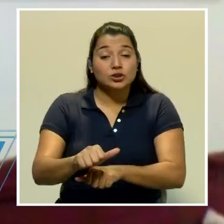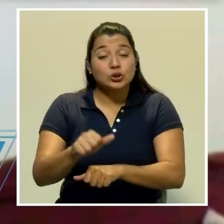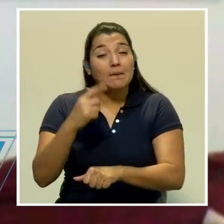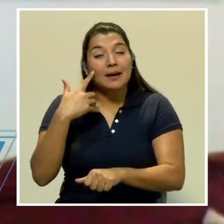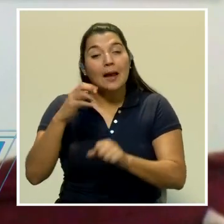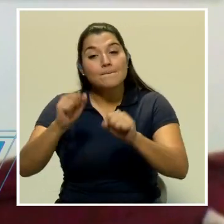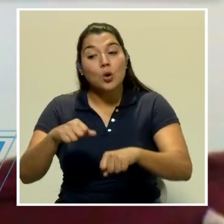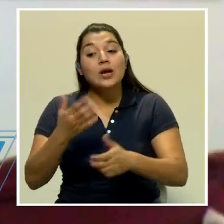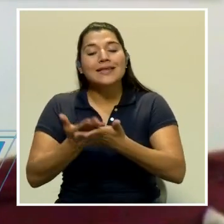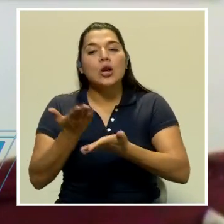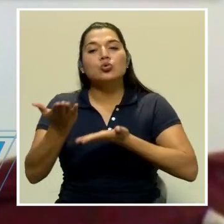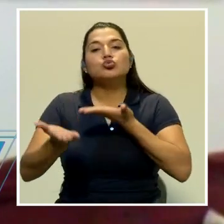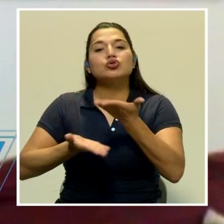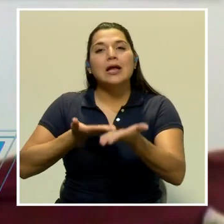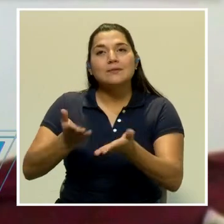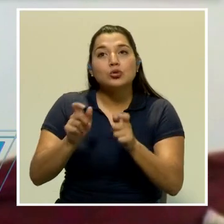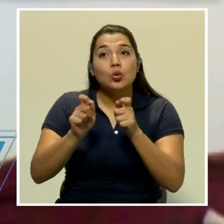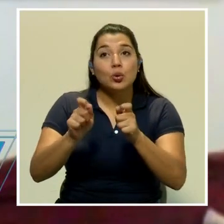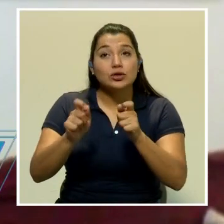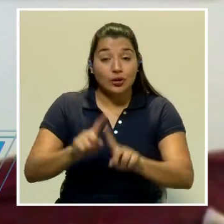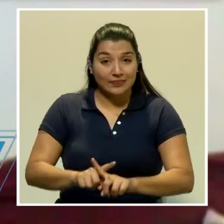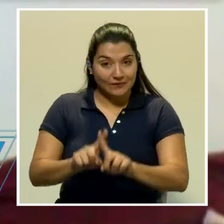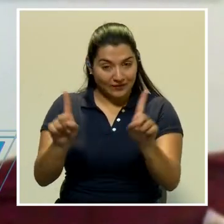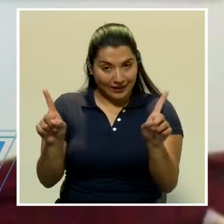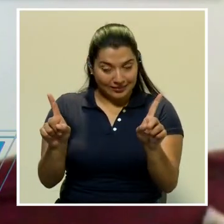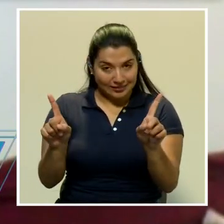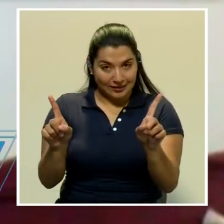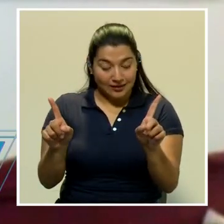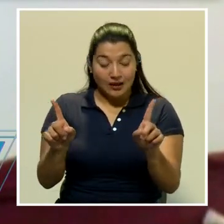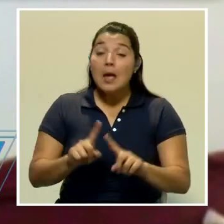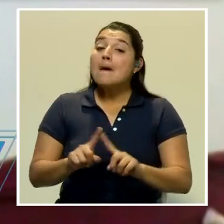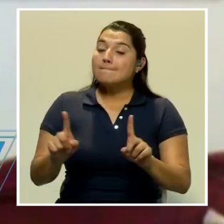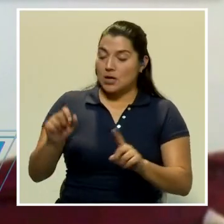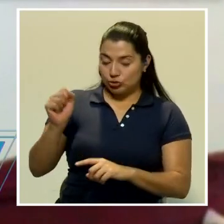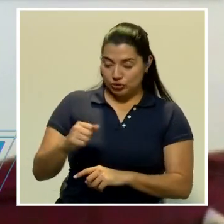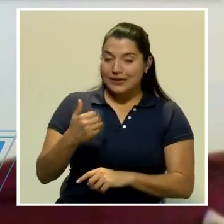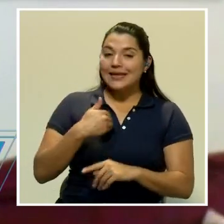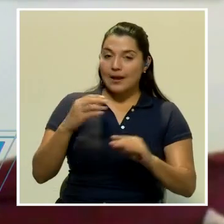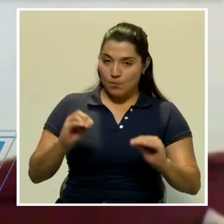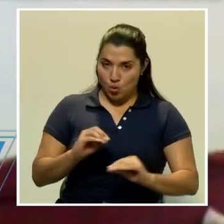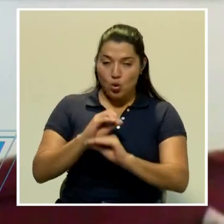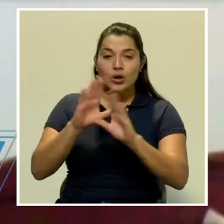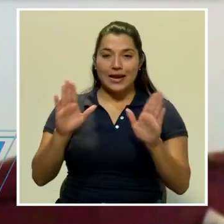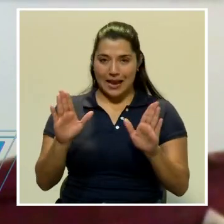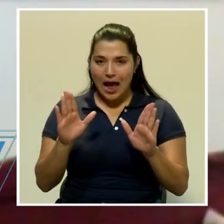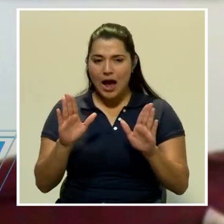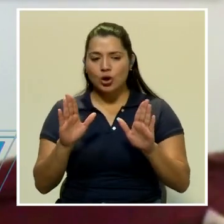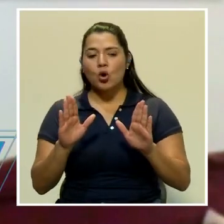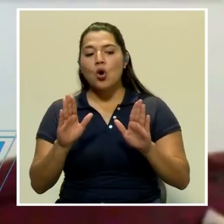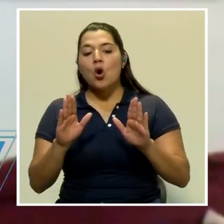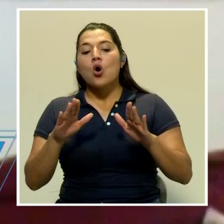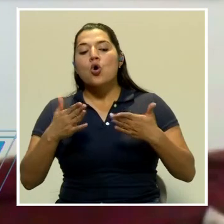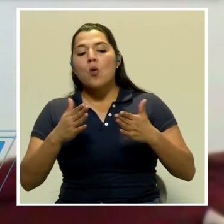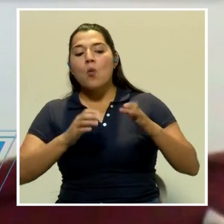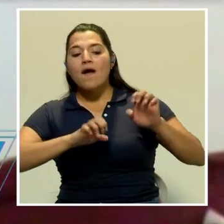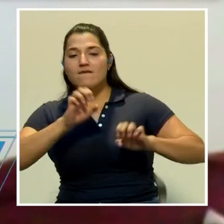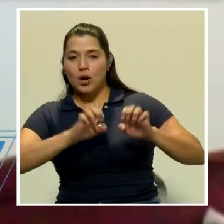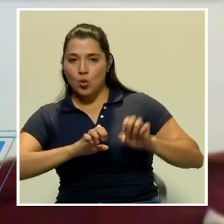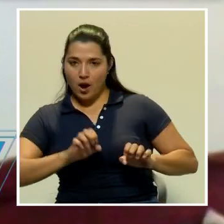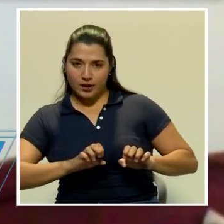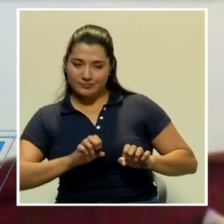para brindar un servicio educativo diferente. Lo que sí estamos claros es el currículum y la evaluación como se venía dando no es la